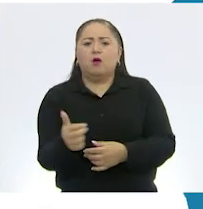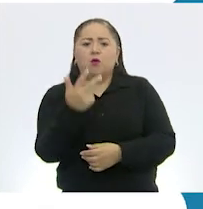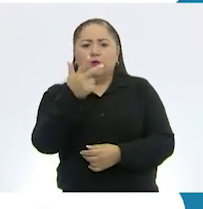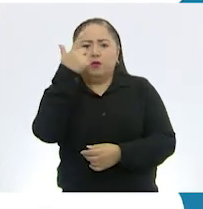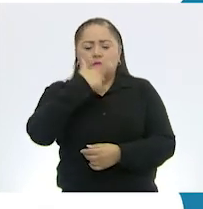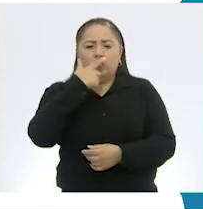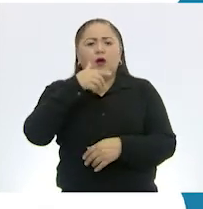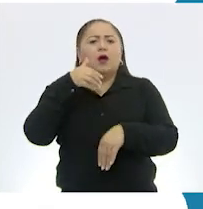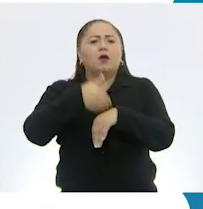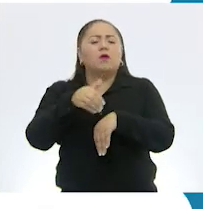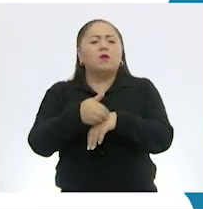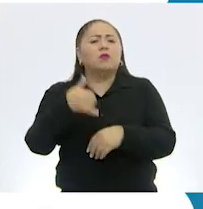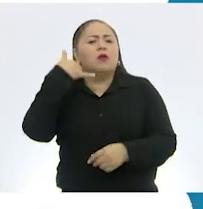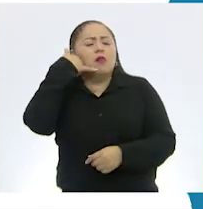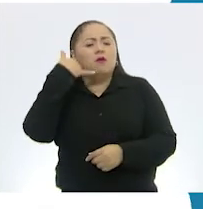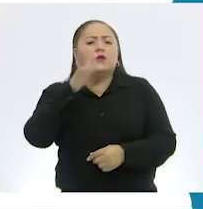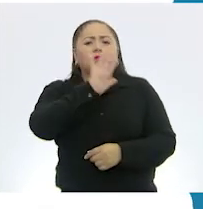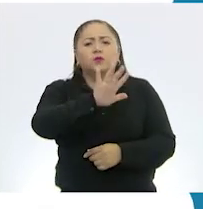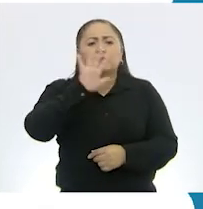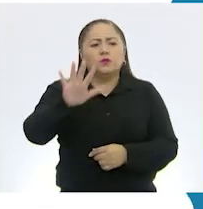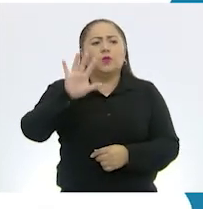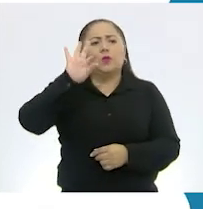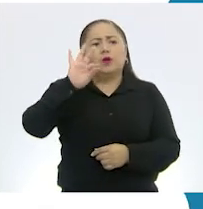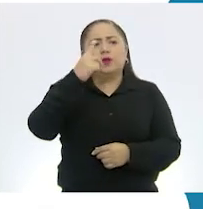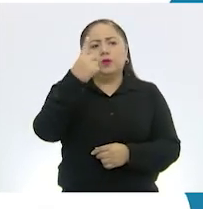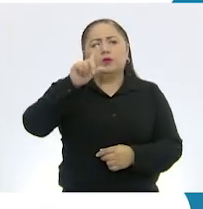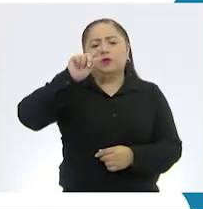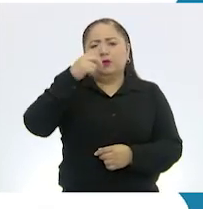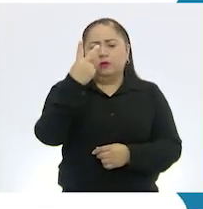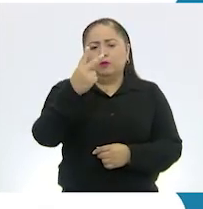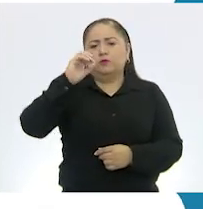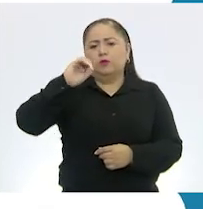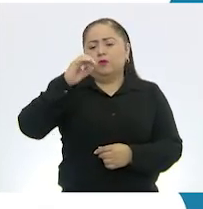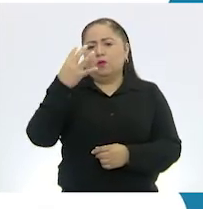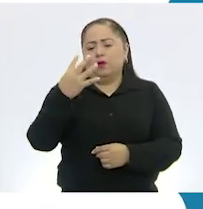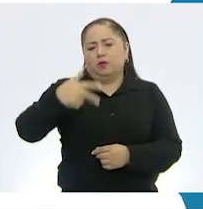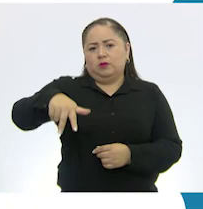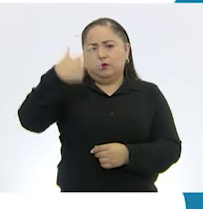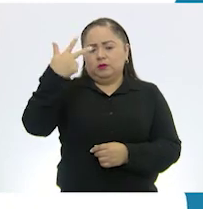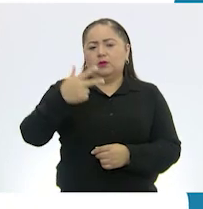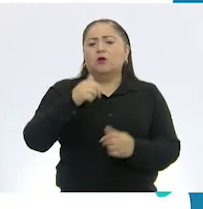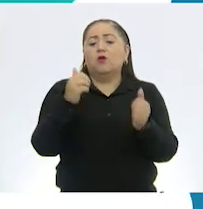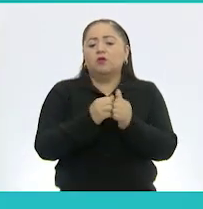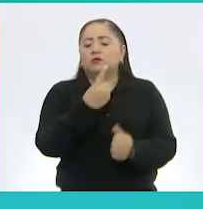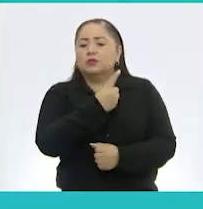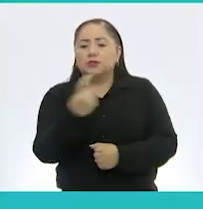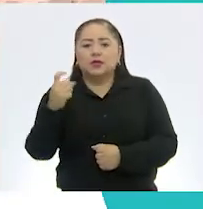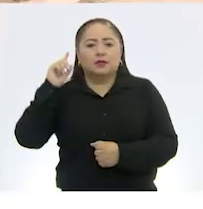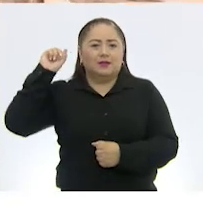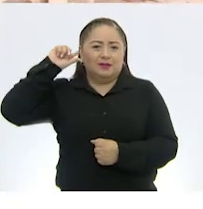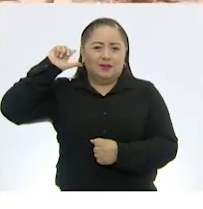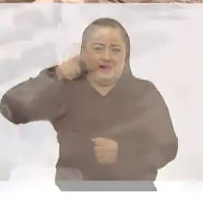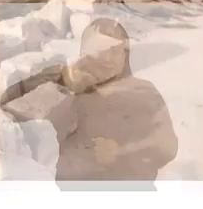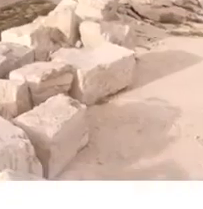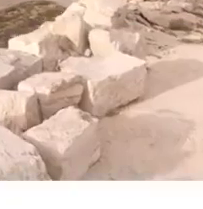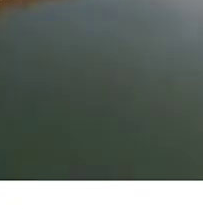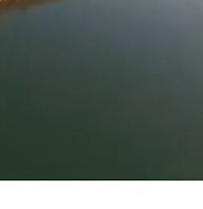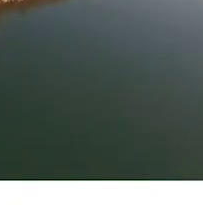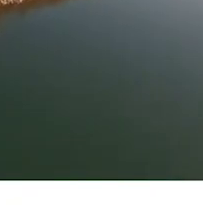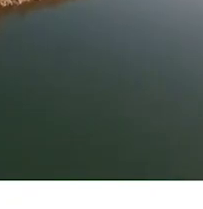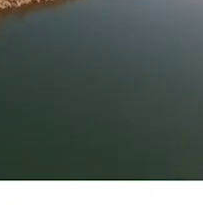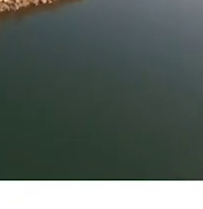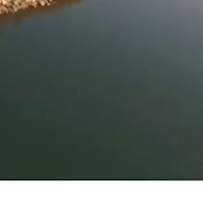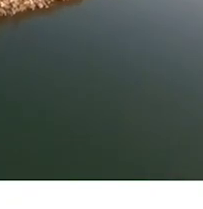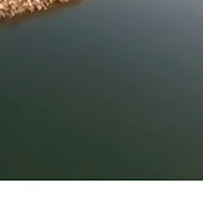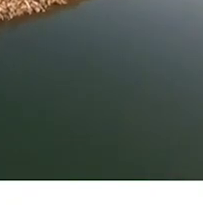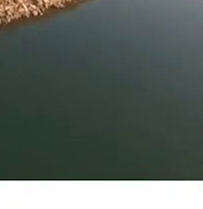horas al teléfono 5541-720413 con 100 líneas.